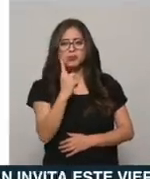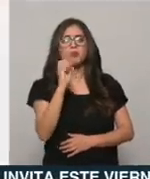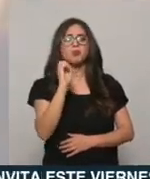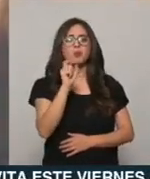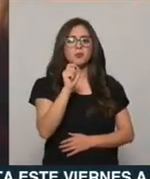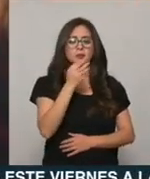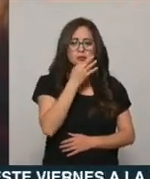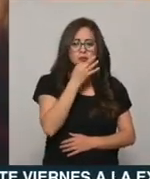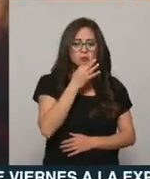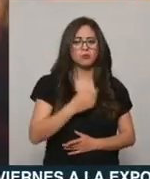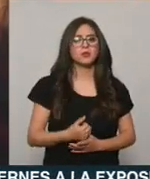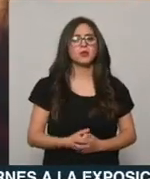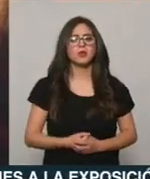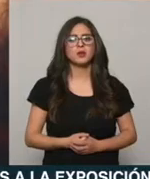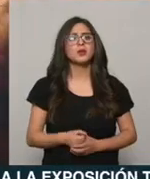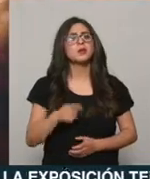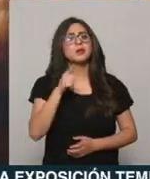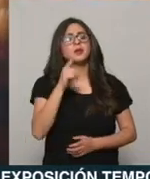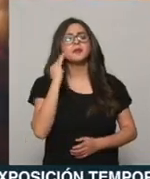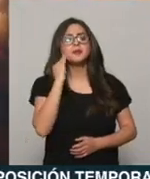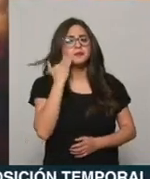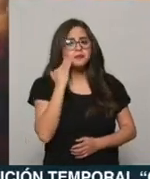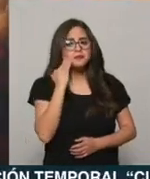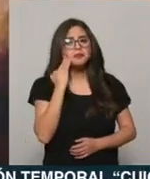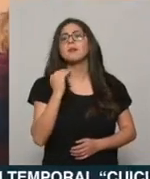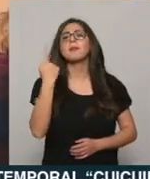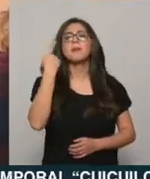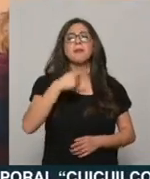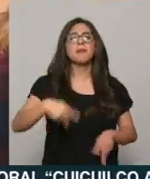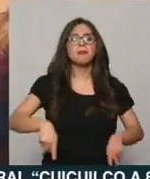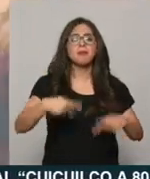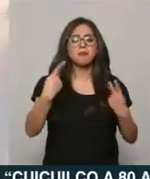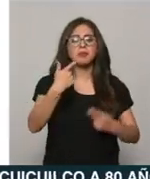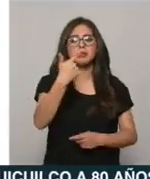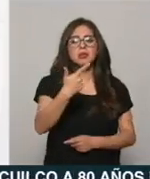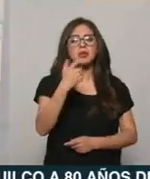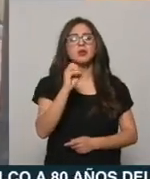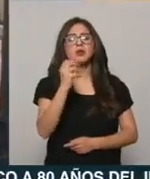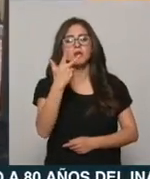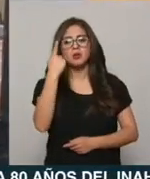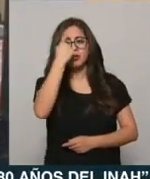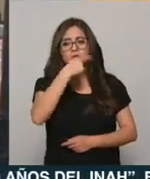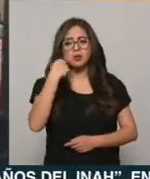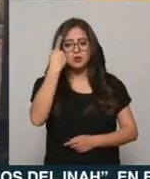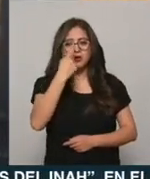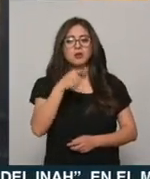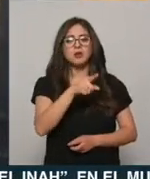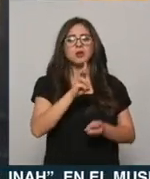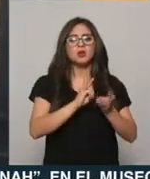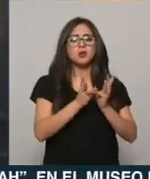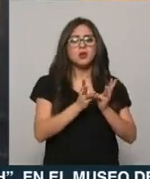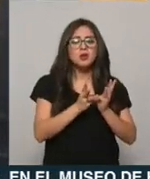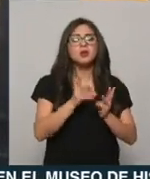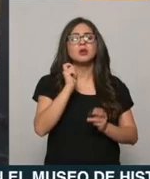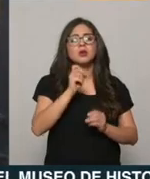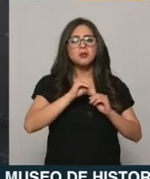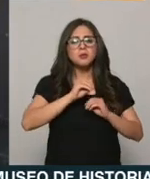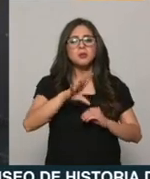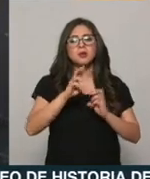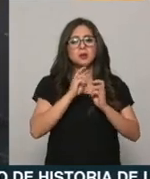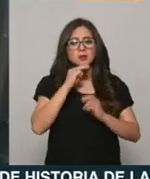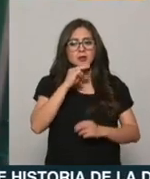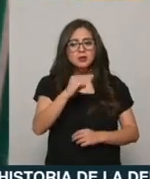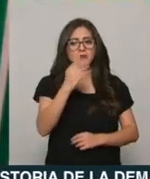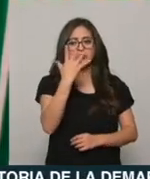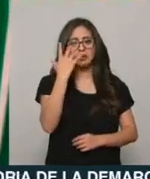así. Facebook, para ventas, 7, 8 horas. WhatsApp, para mensajear,